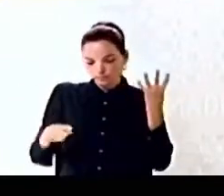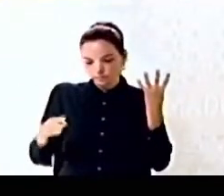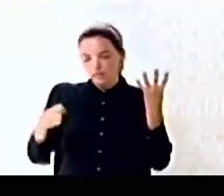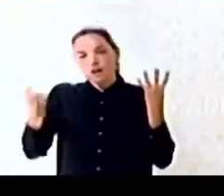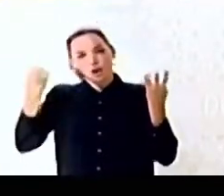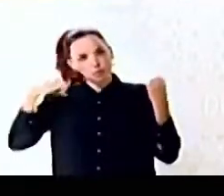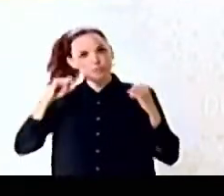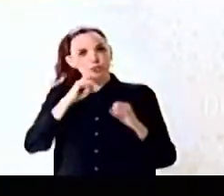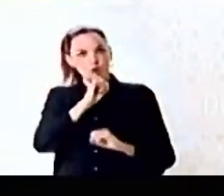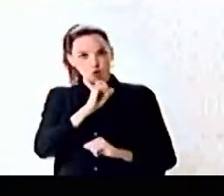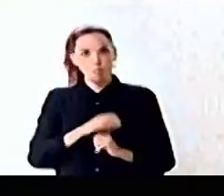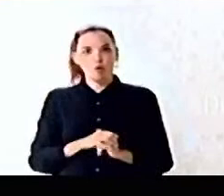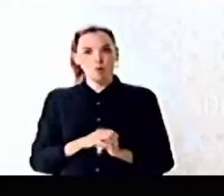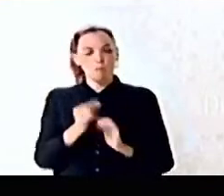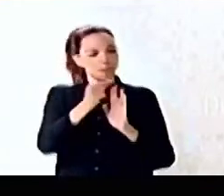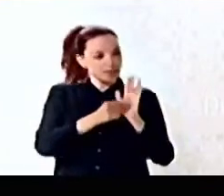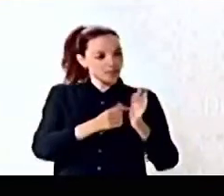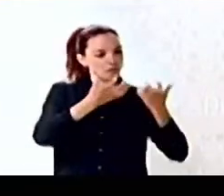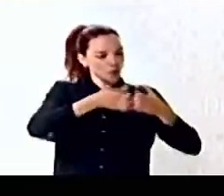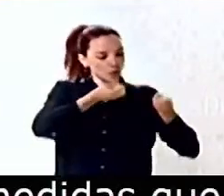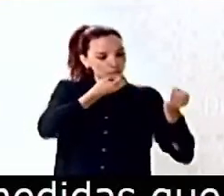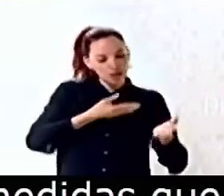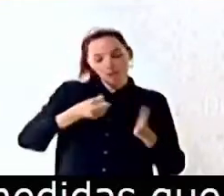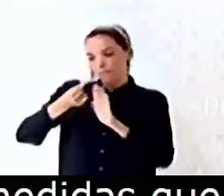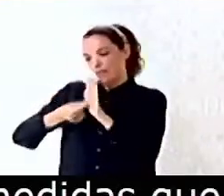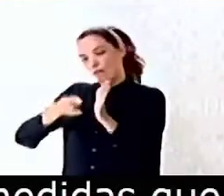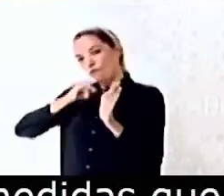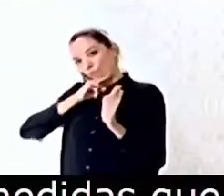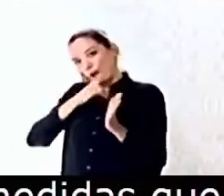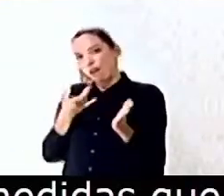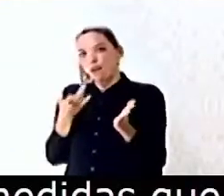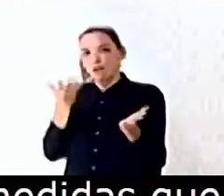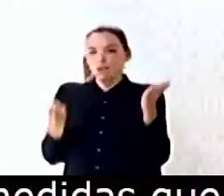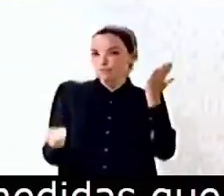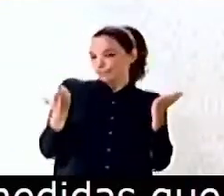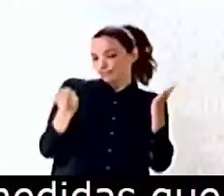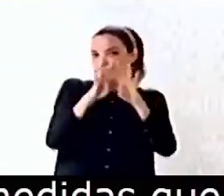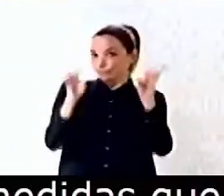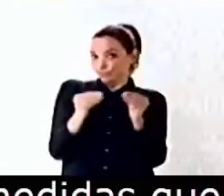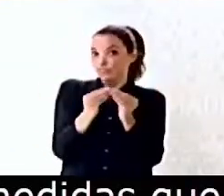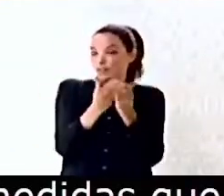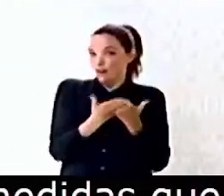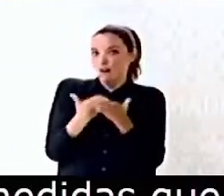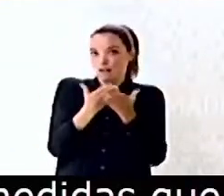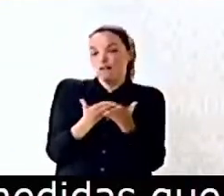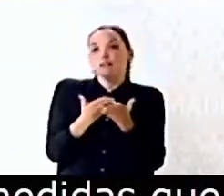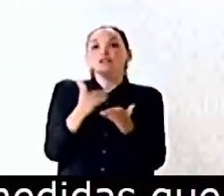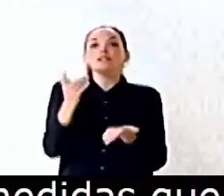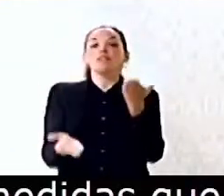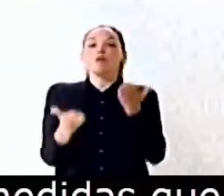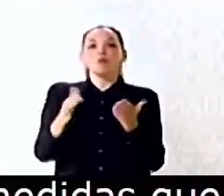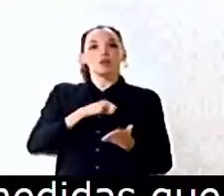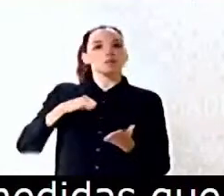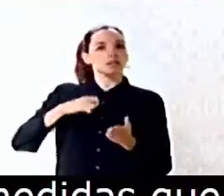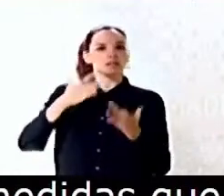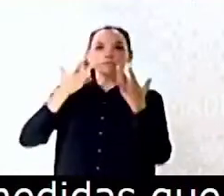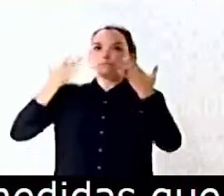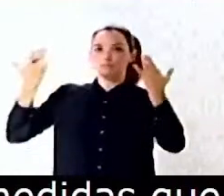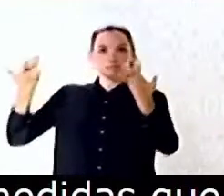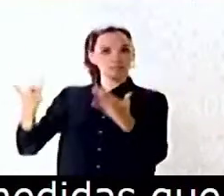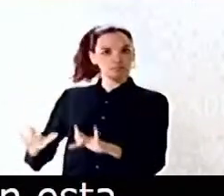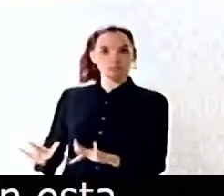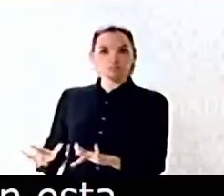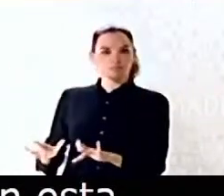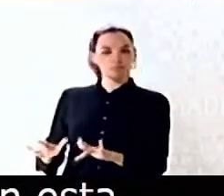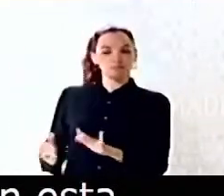medidas son las que más han funcionado y qué medidas son las que menos han funcionado? De tal suerte que con esta evaluación independiente no estemos